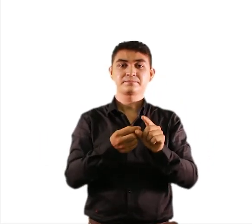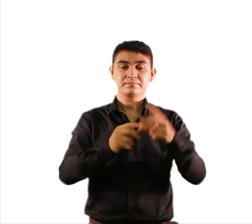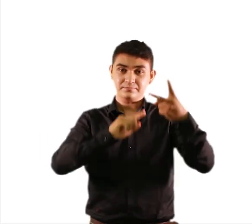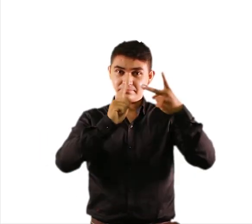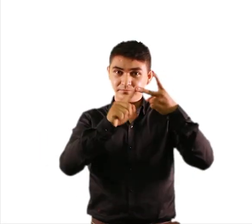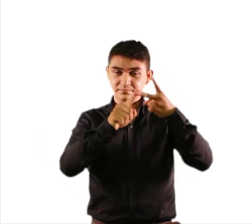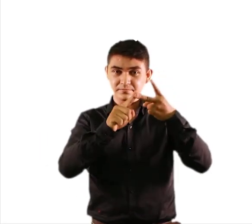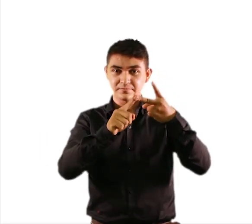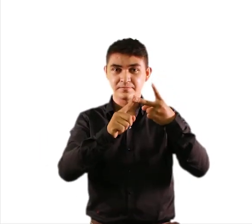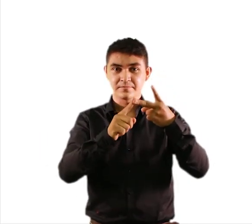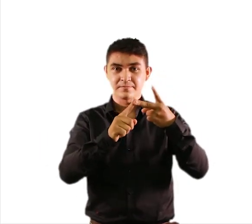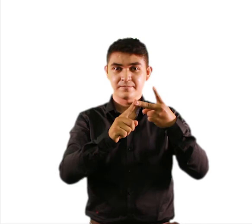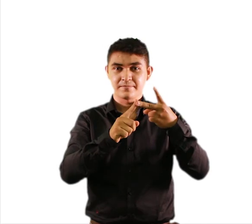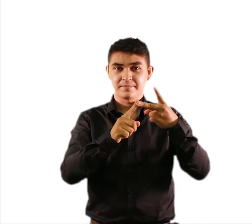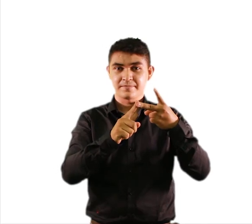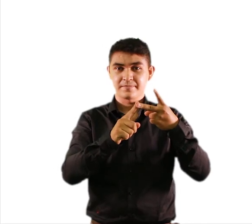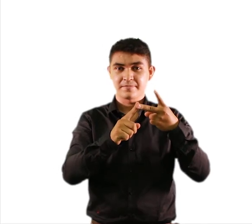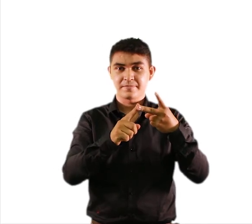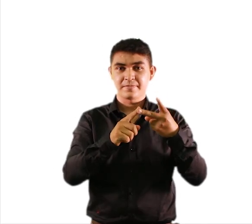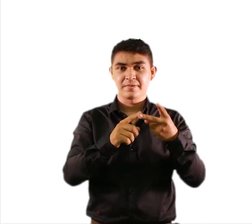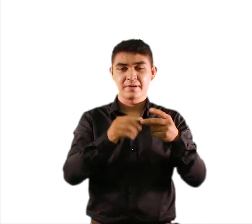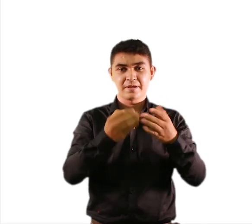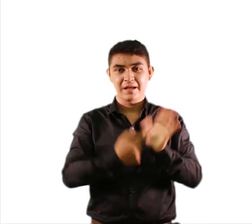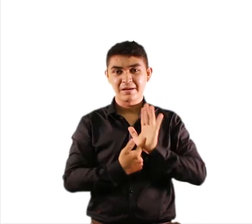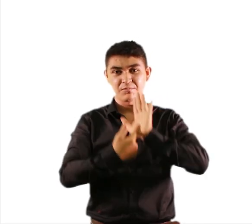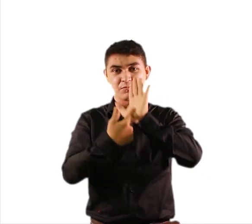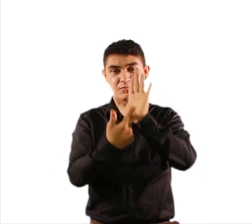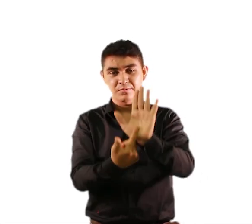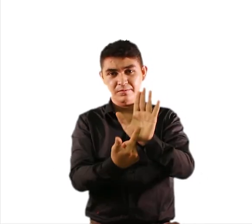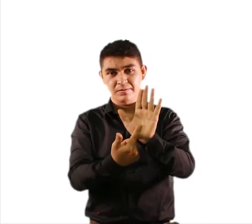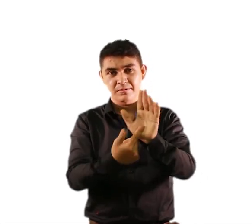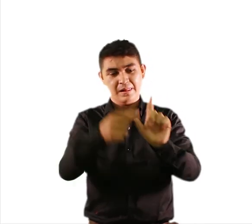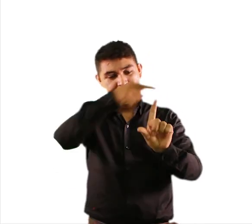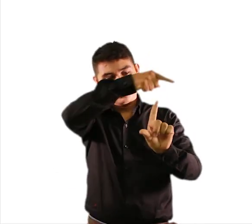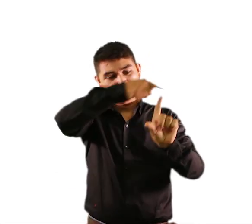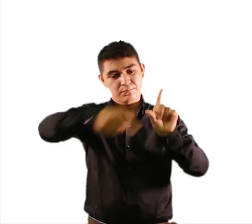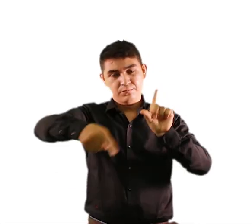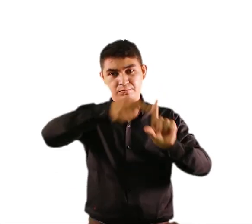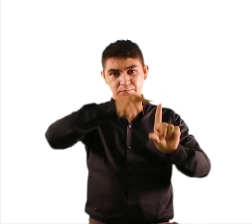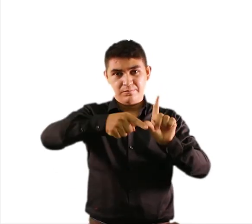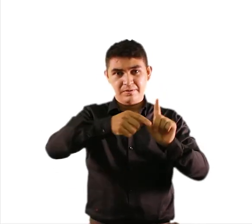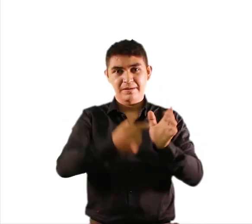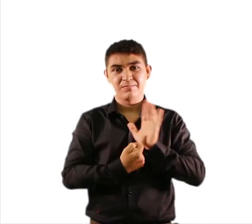Segunda, ¿qué está representando la hipotenusa?